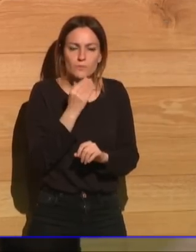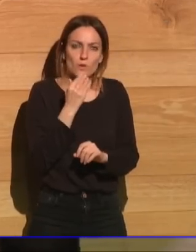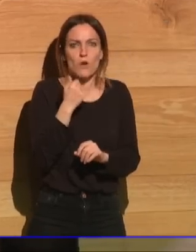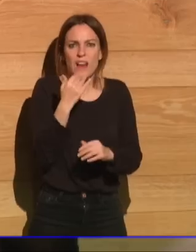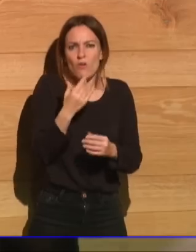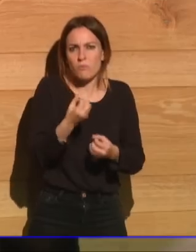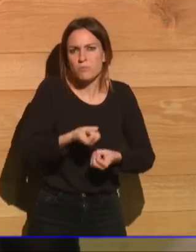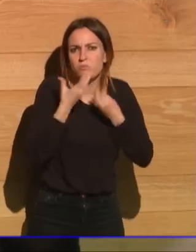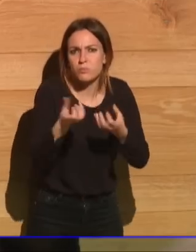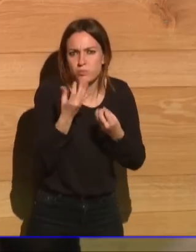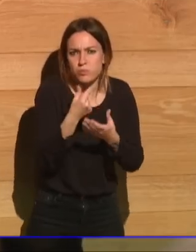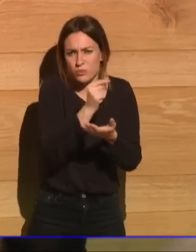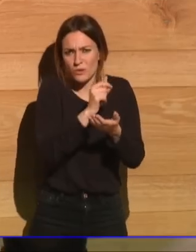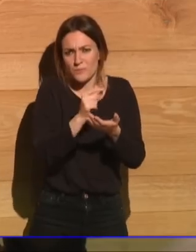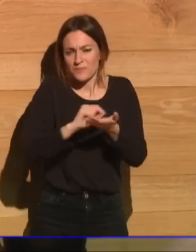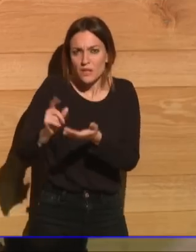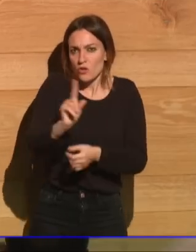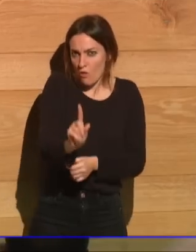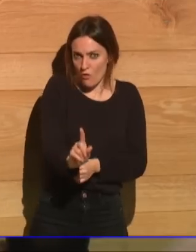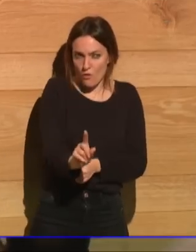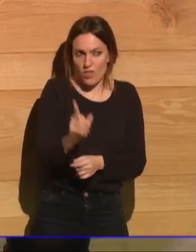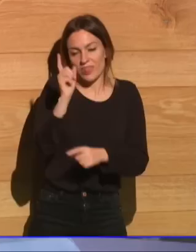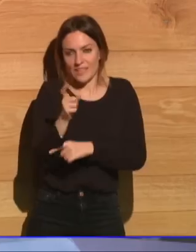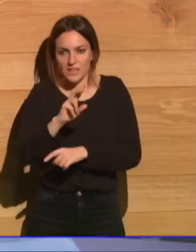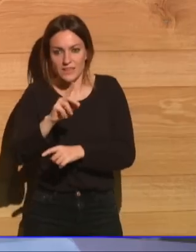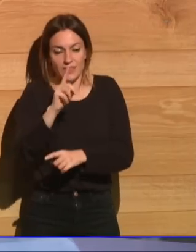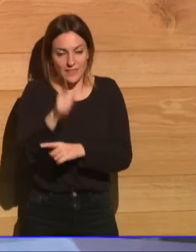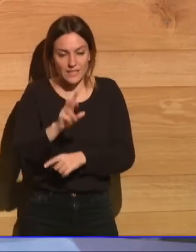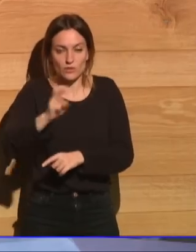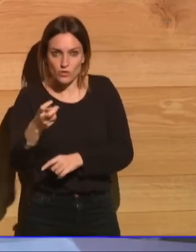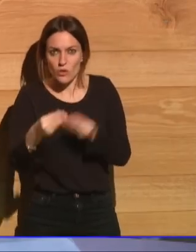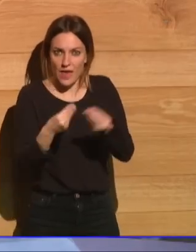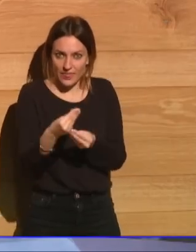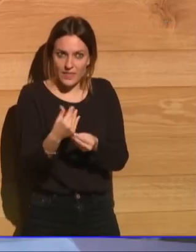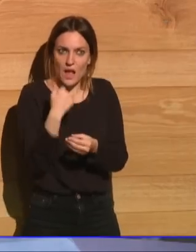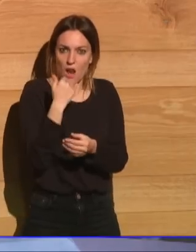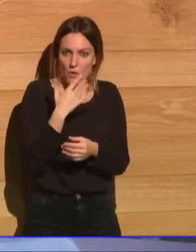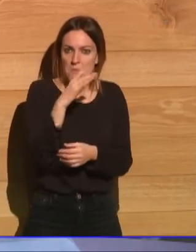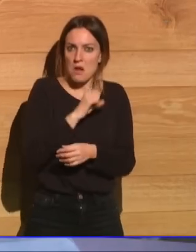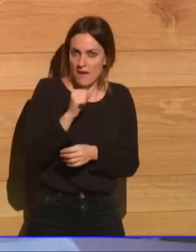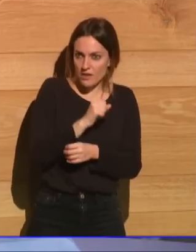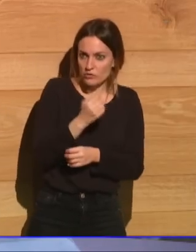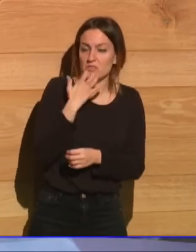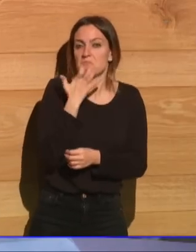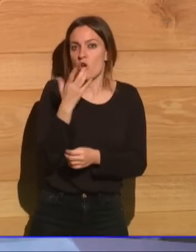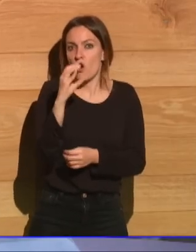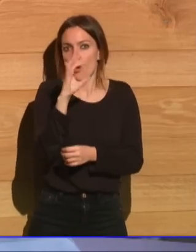narrativo caligráfico, como otros directores que hacen este trabajo dibujado maravilloso, como los Coen o como Spielberg con esta fluidez.